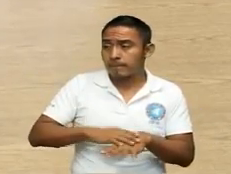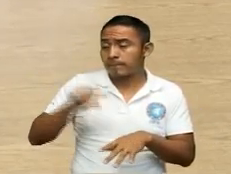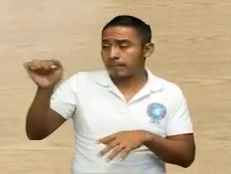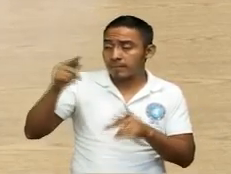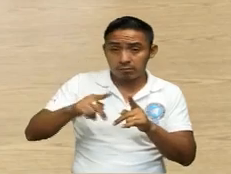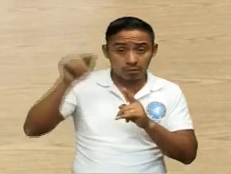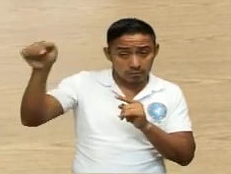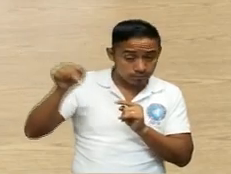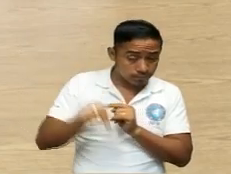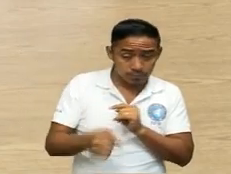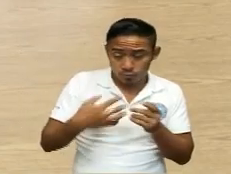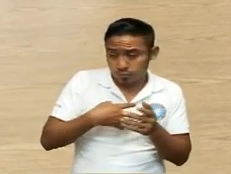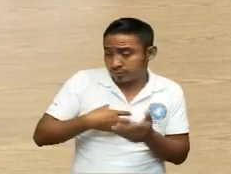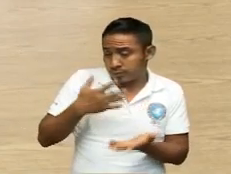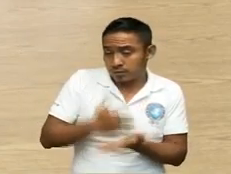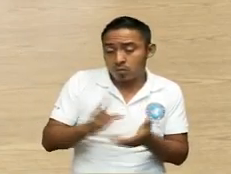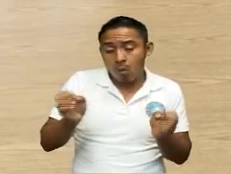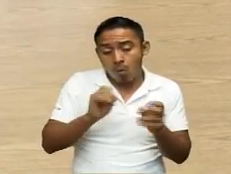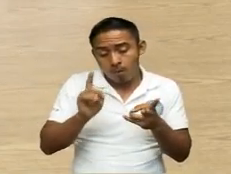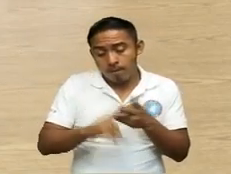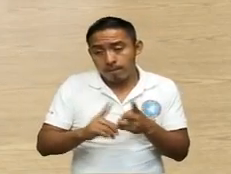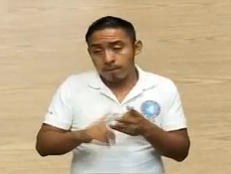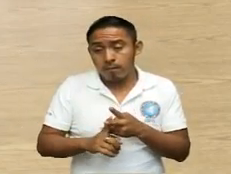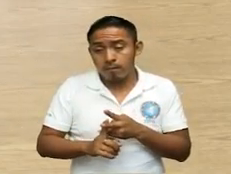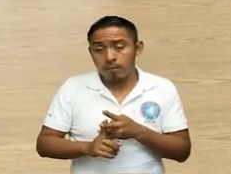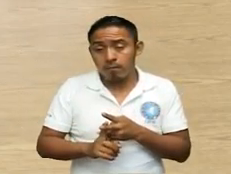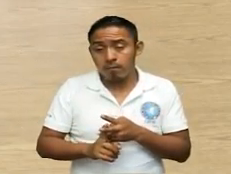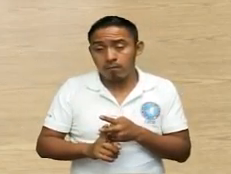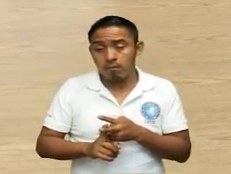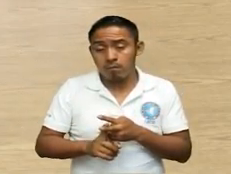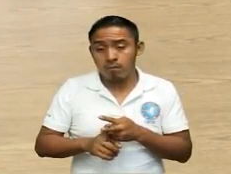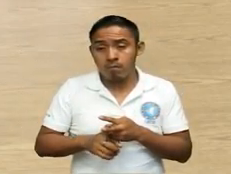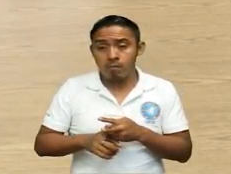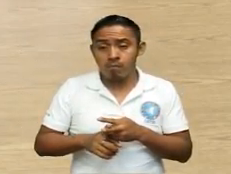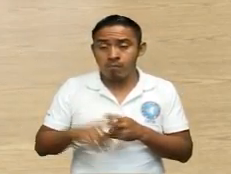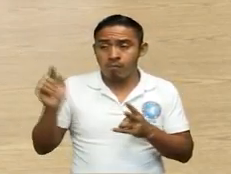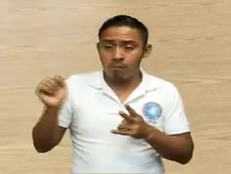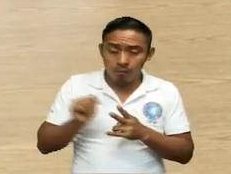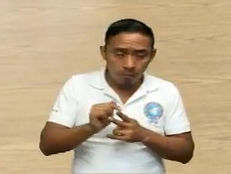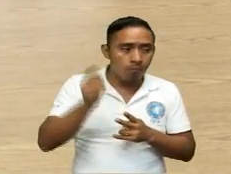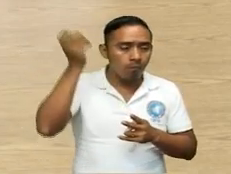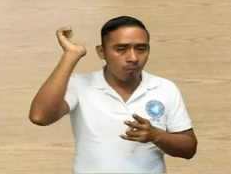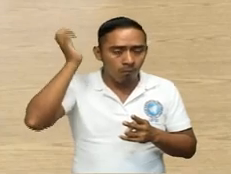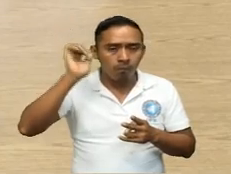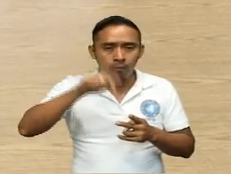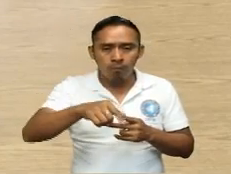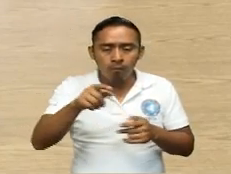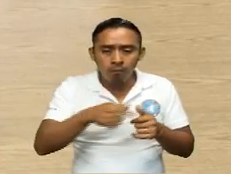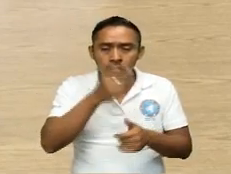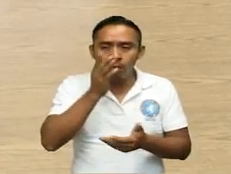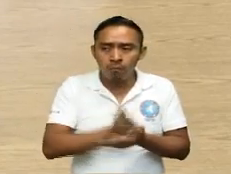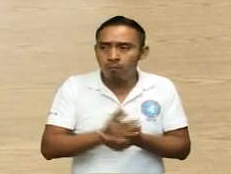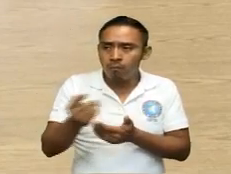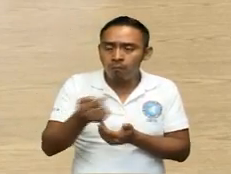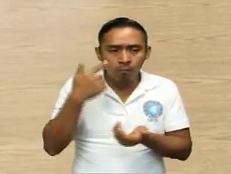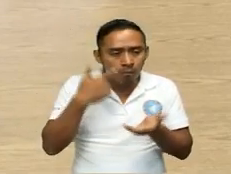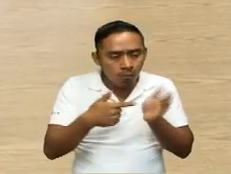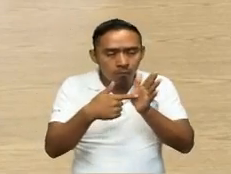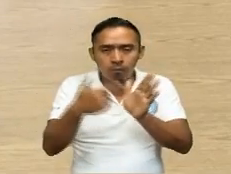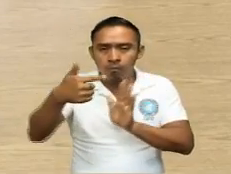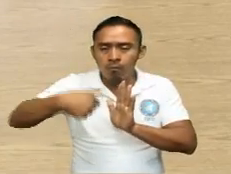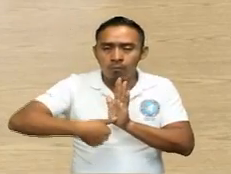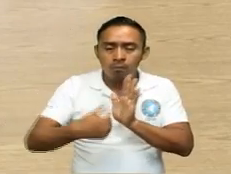paciente venga y venga a la clínica de emergencia o a la clínica por primera vez. Él viene, solo presenta su cédula